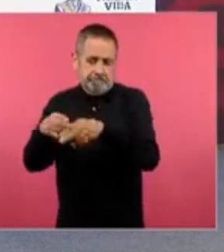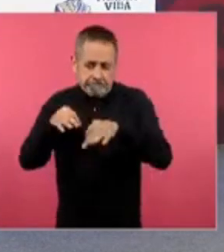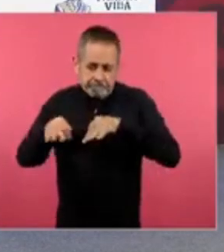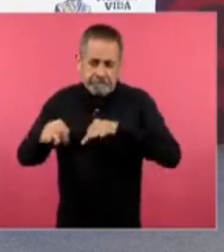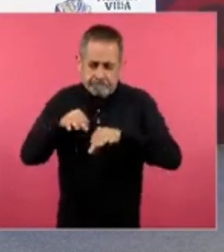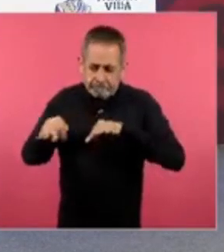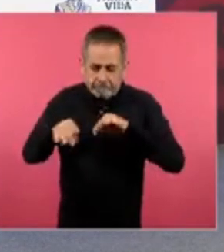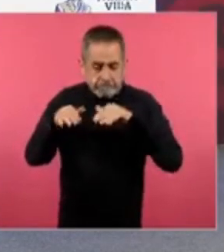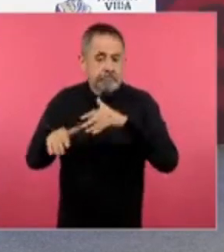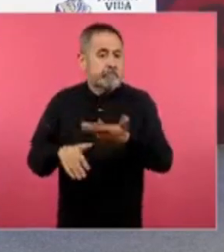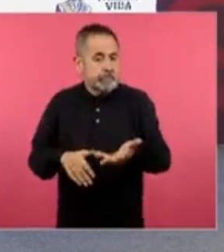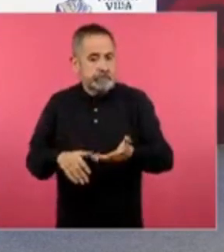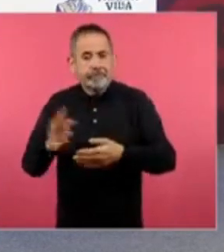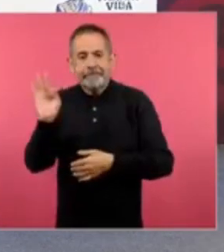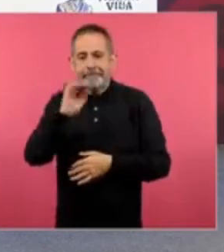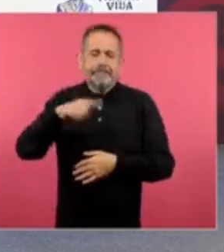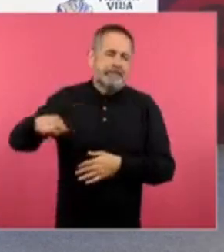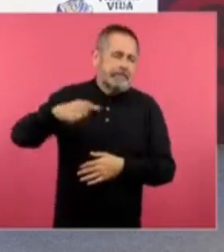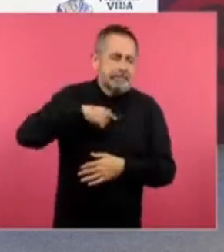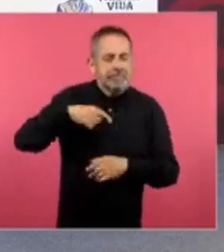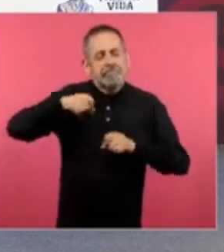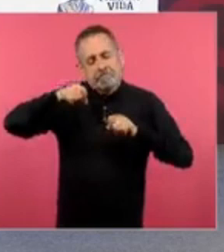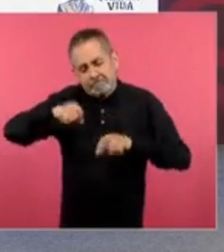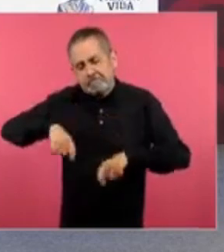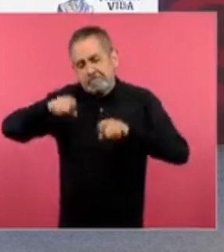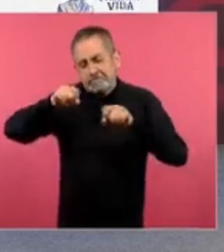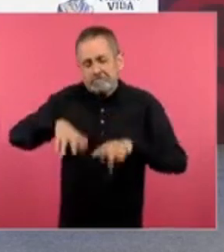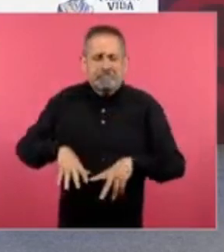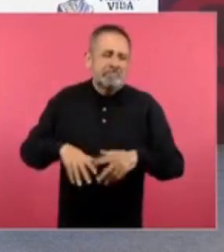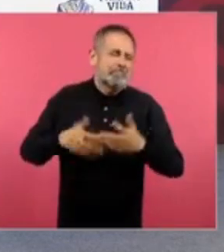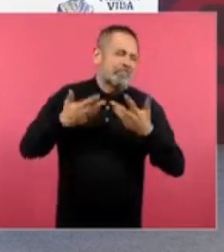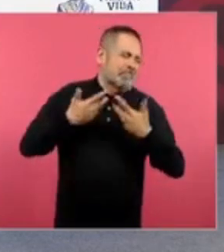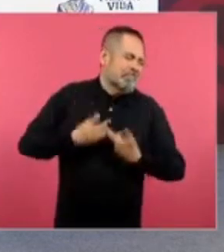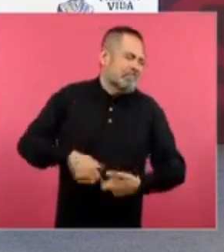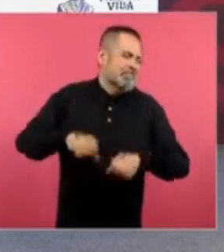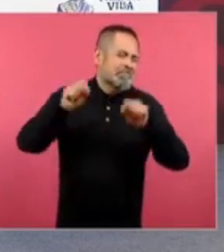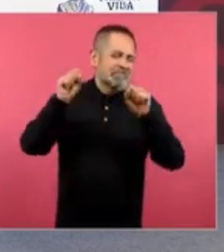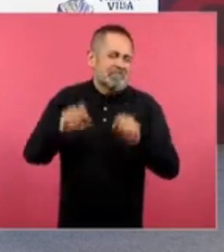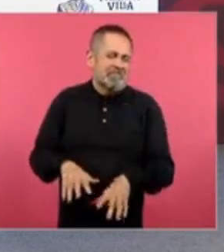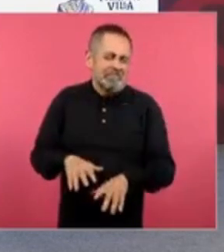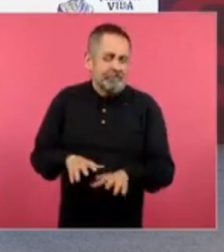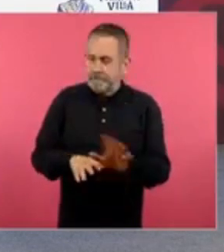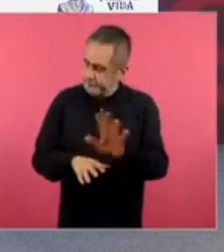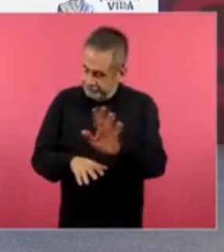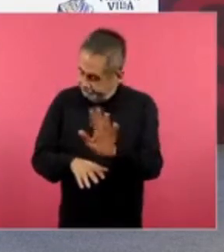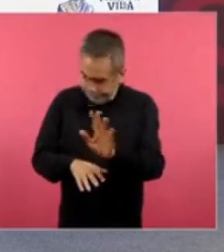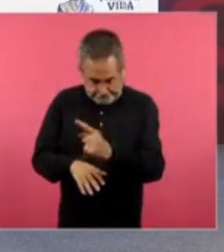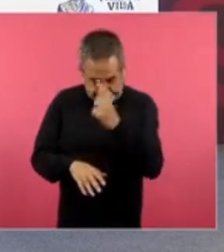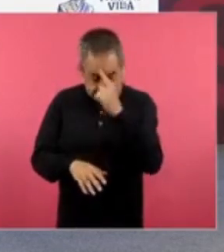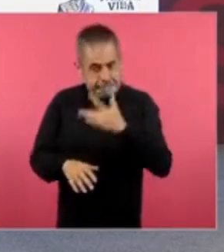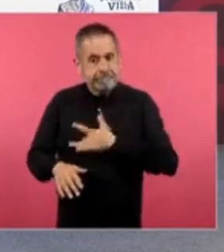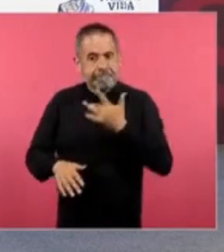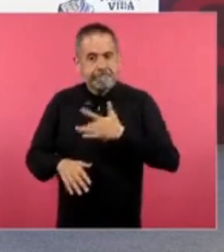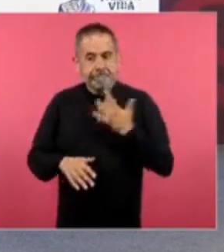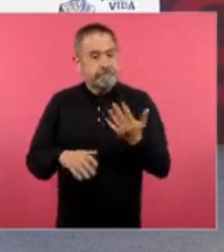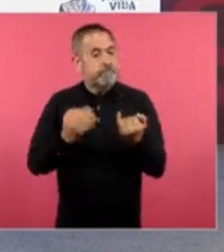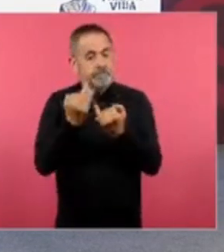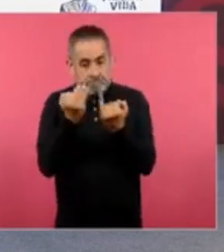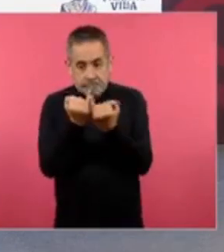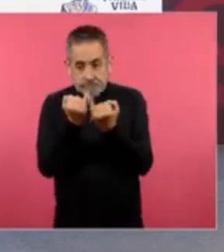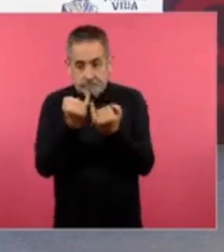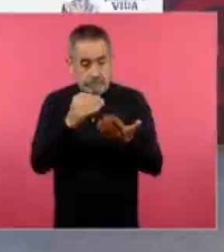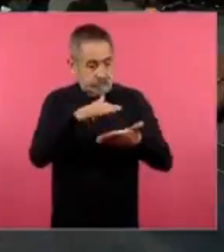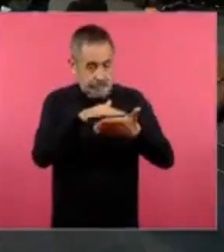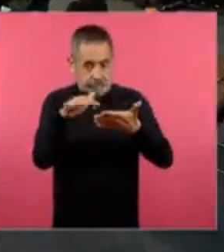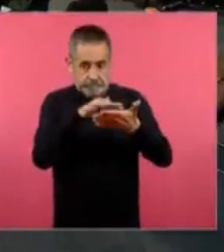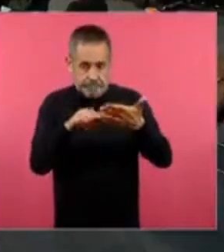el momento en que a lo mejor la apatía, el desánimo te llega a rondar por ahí. Entonces, estas lecturas que nos